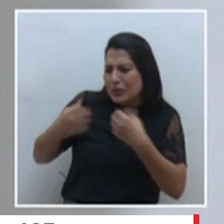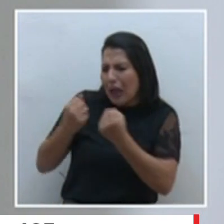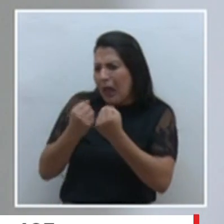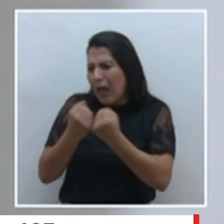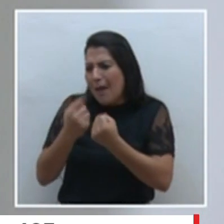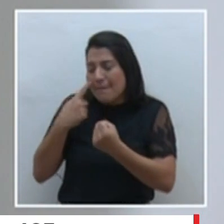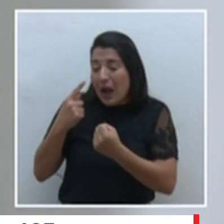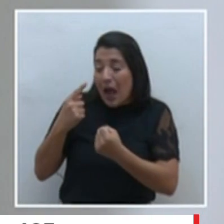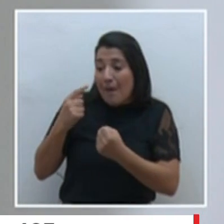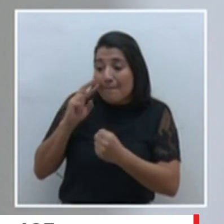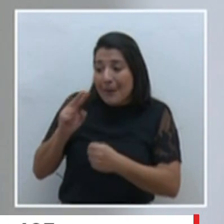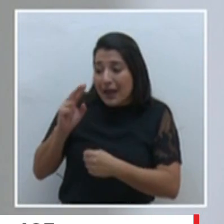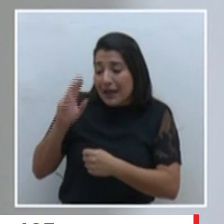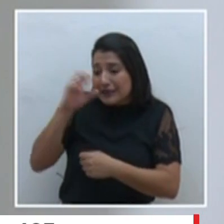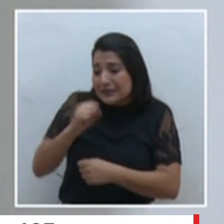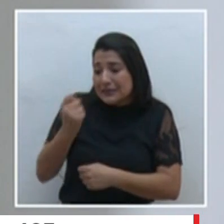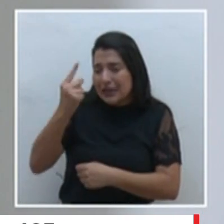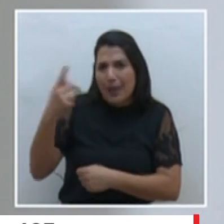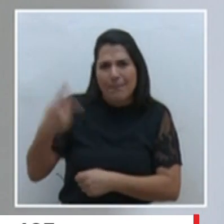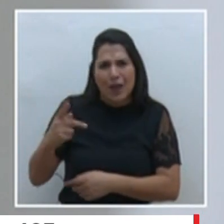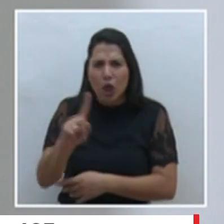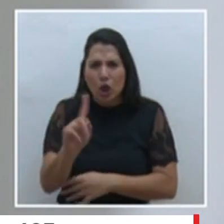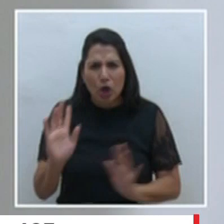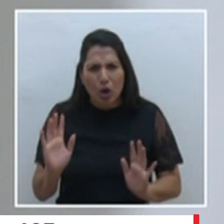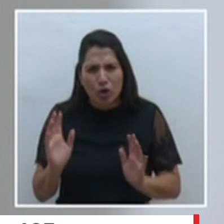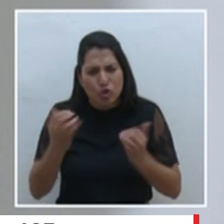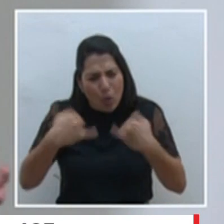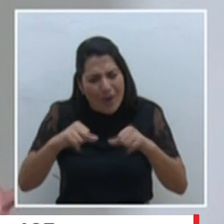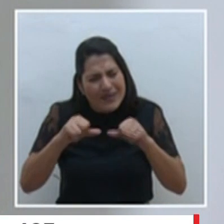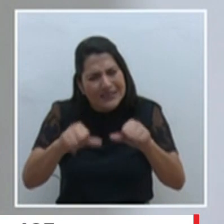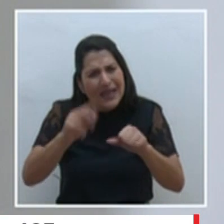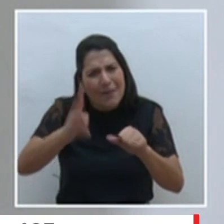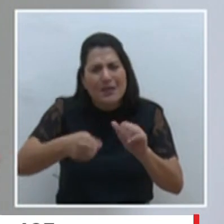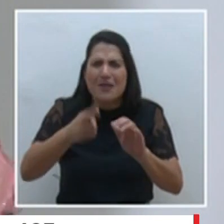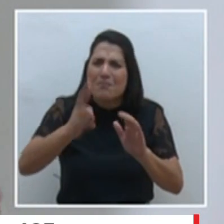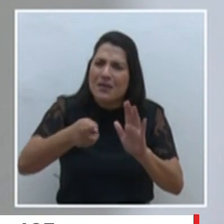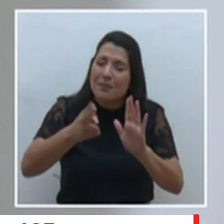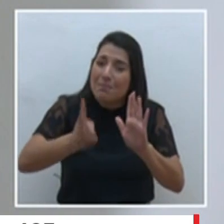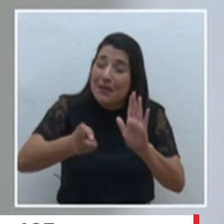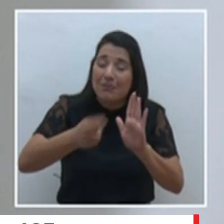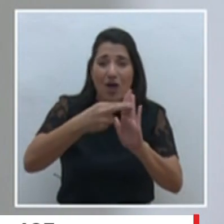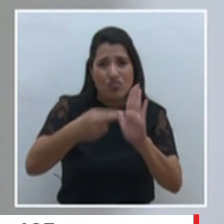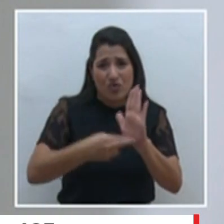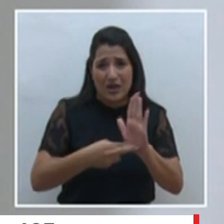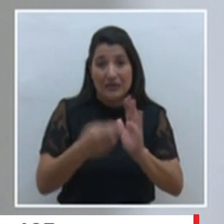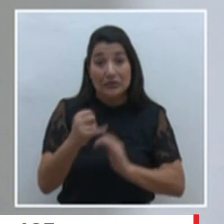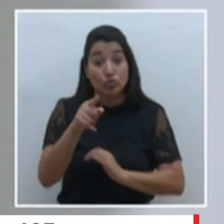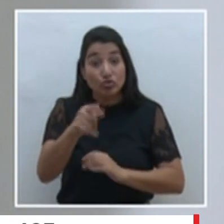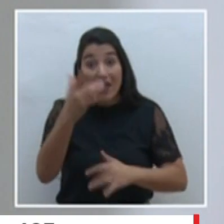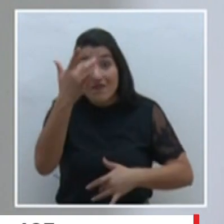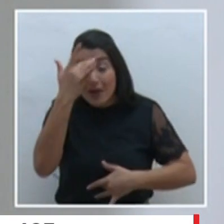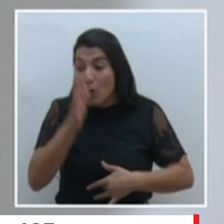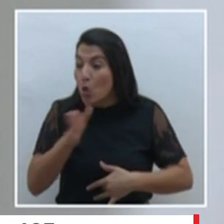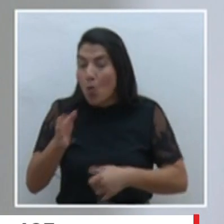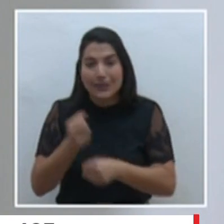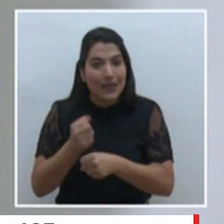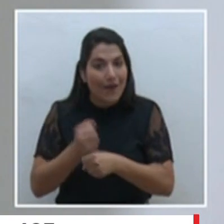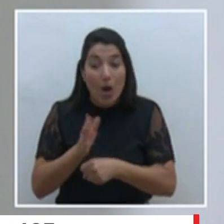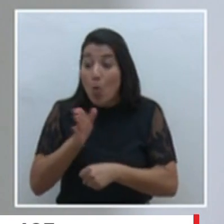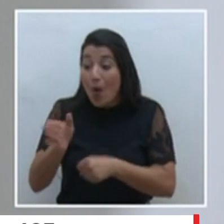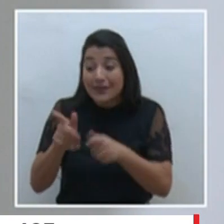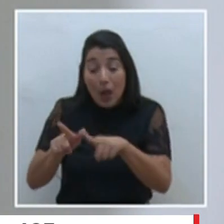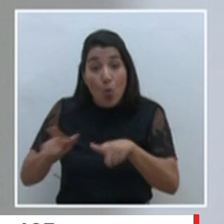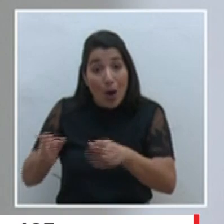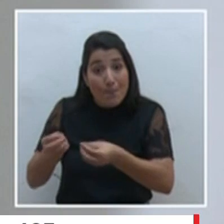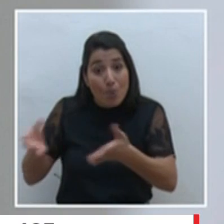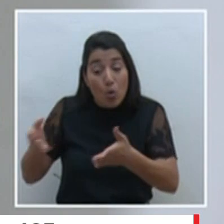las reglas de oro siguen siendo las mismas, ¿no? O sea, si alguien está enfermo, no tiene que ir a trabajar, no tiene que ir a ningún lugar público a exponer a otras personas para que se